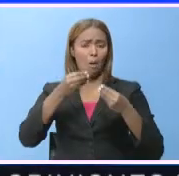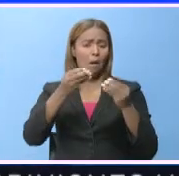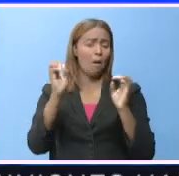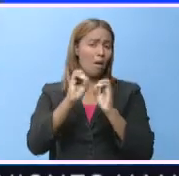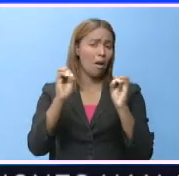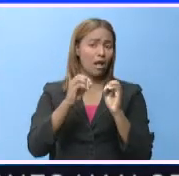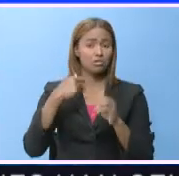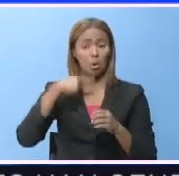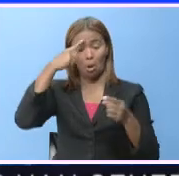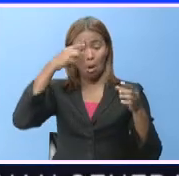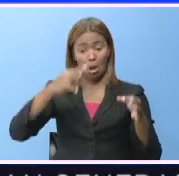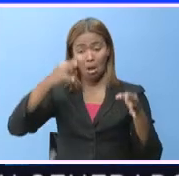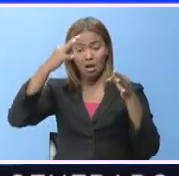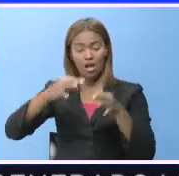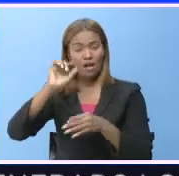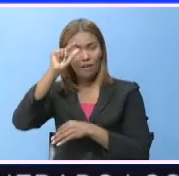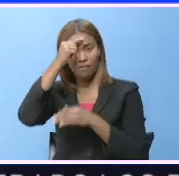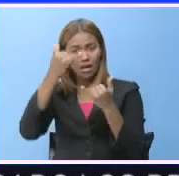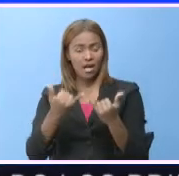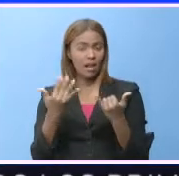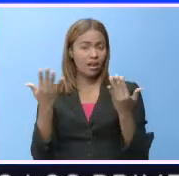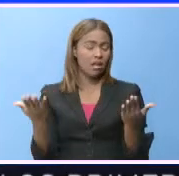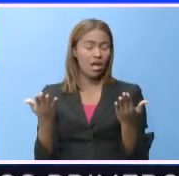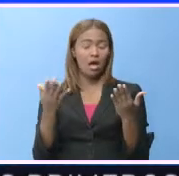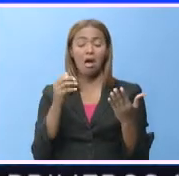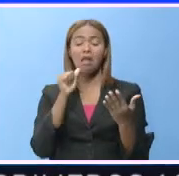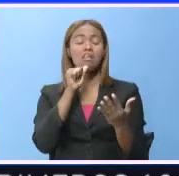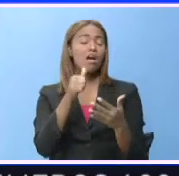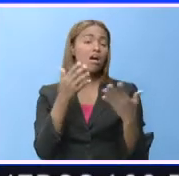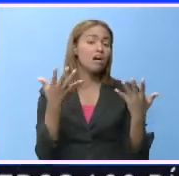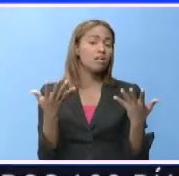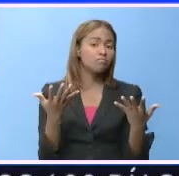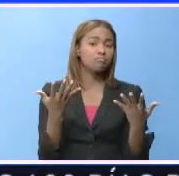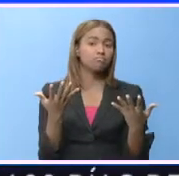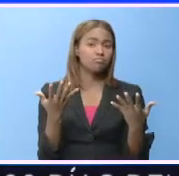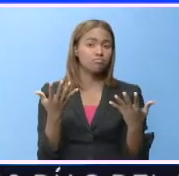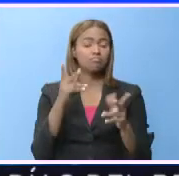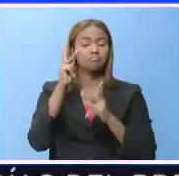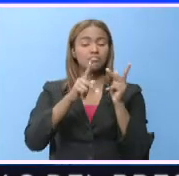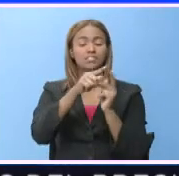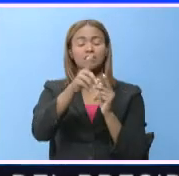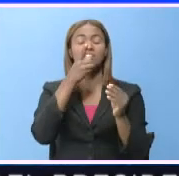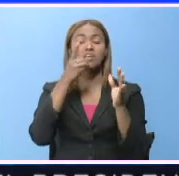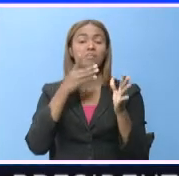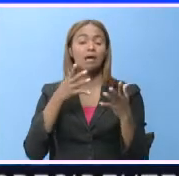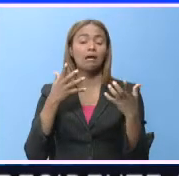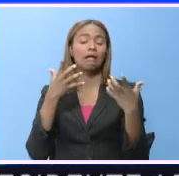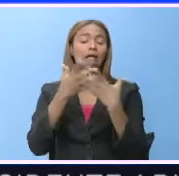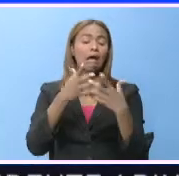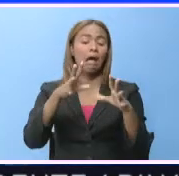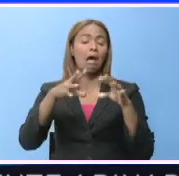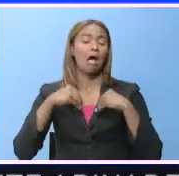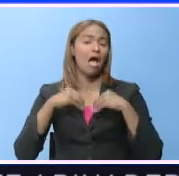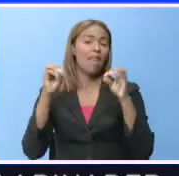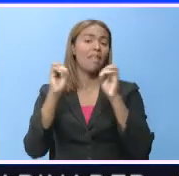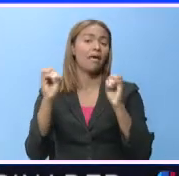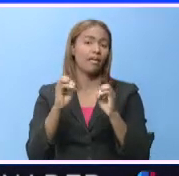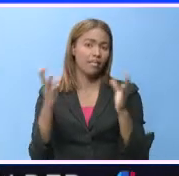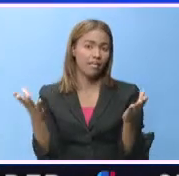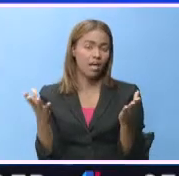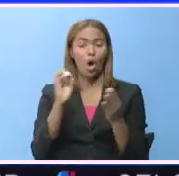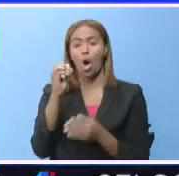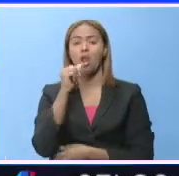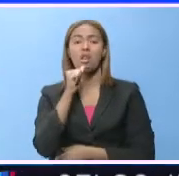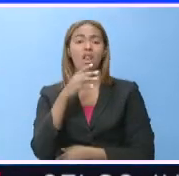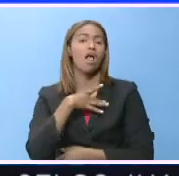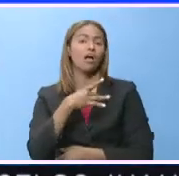las decisiones que hace este gobierno no la el pueblo dominicano no la acepta o no